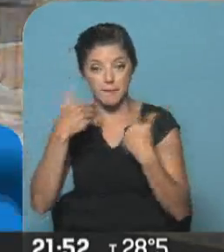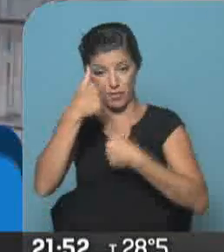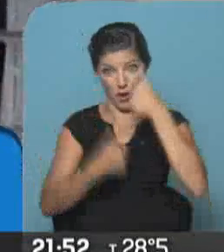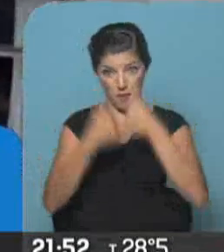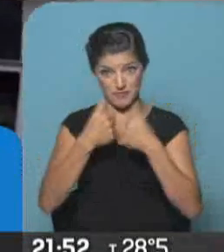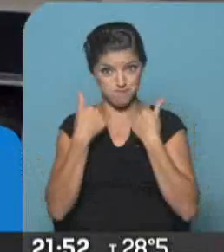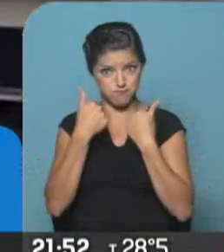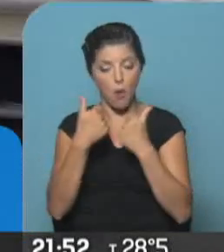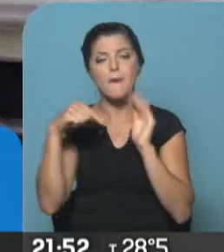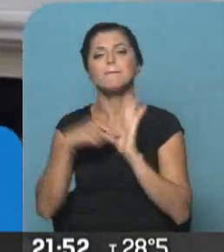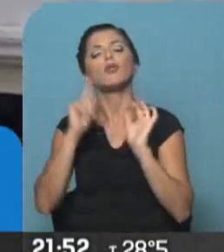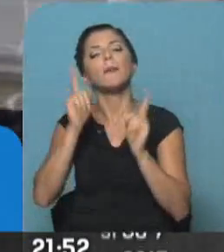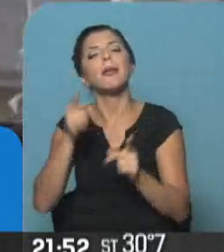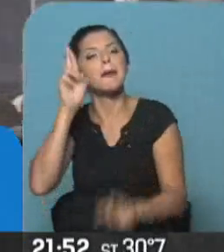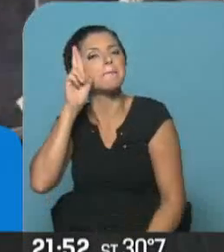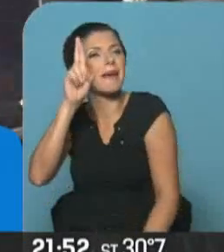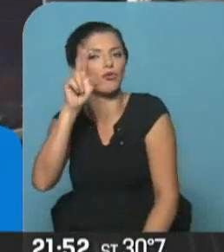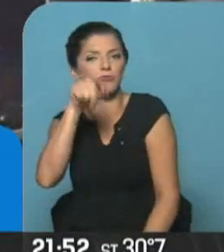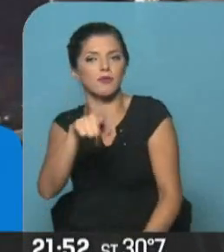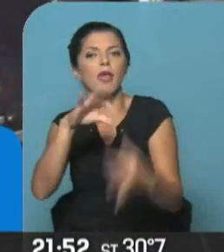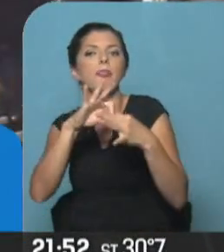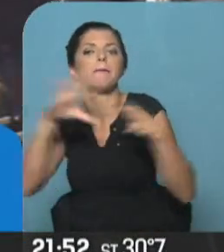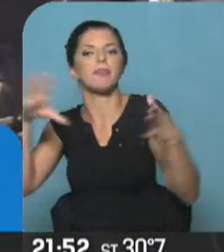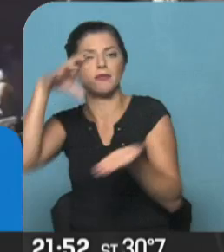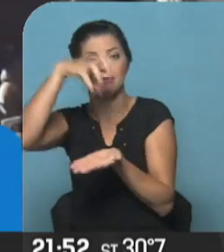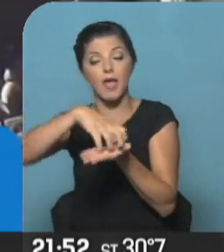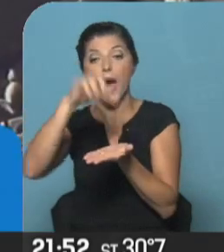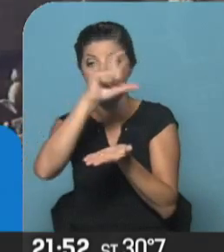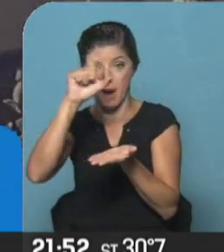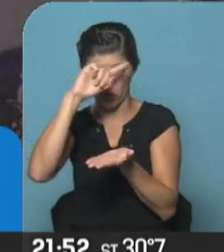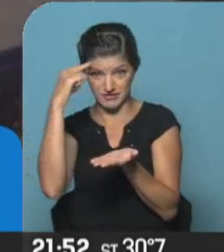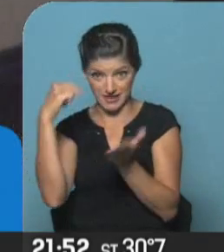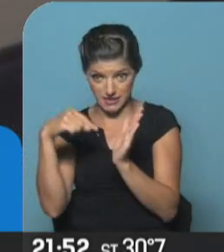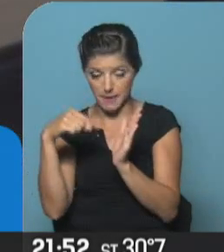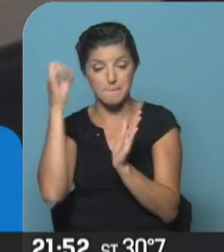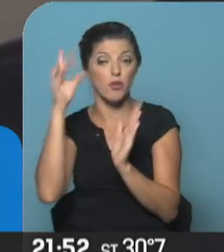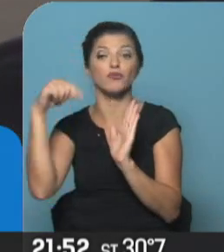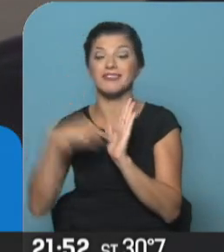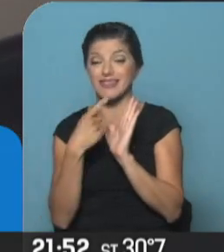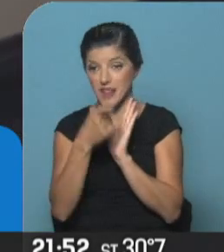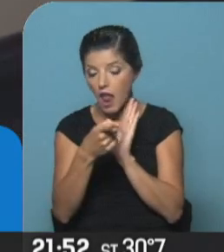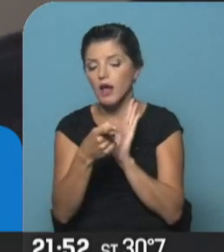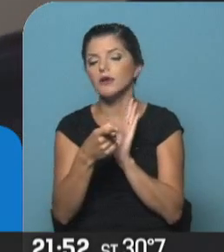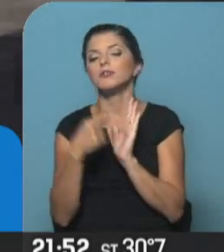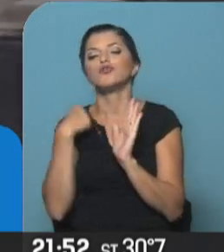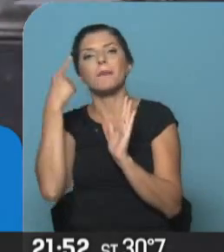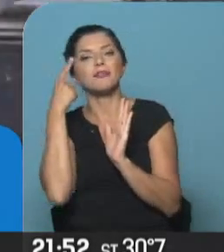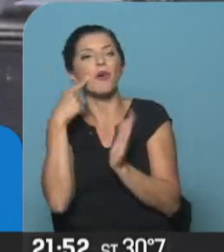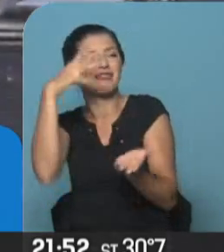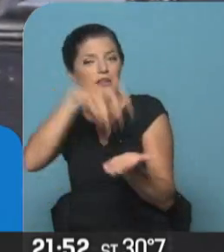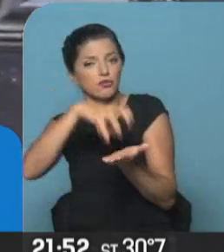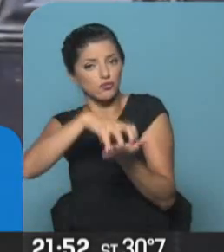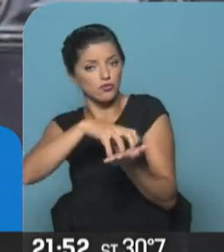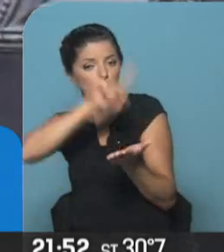queremos respetar la independencia del Banco Central y eso va a ser algo que vamos a mantener porque creemos que fortalecer las instituciones en la